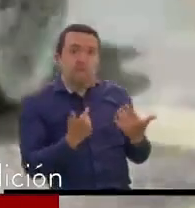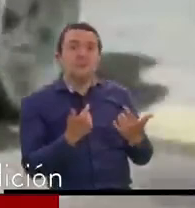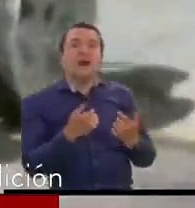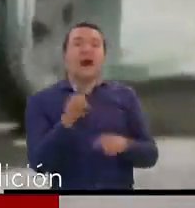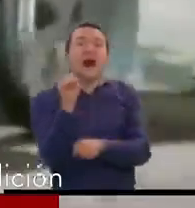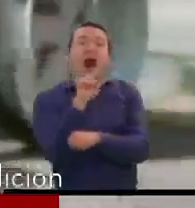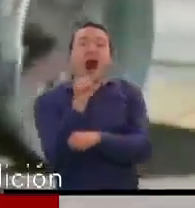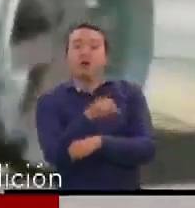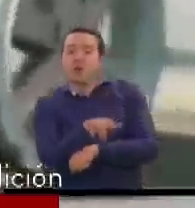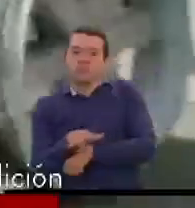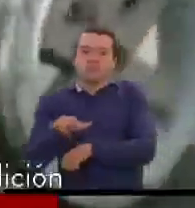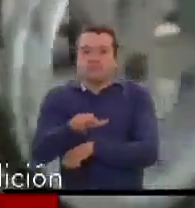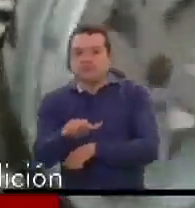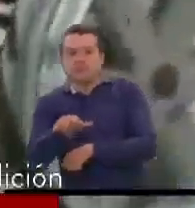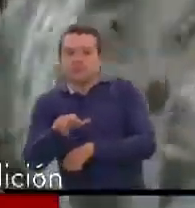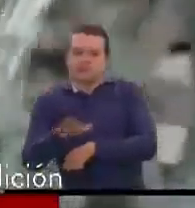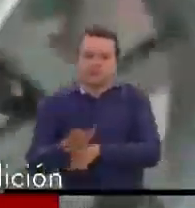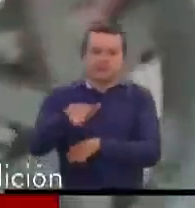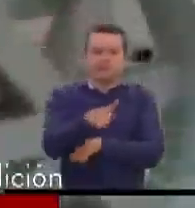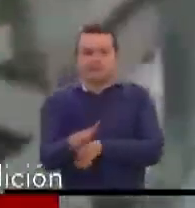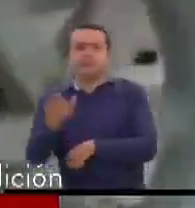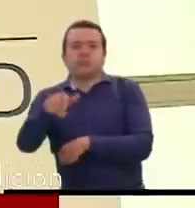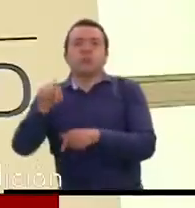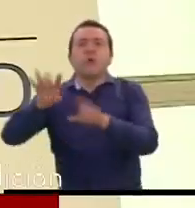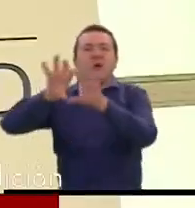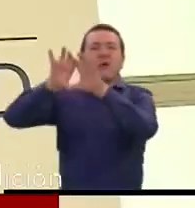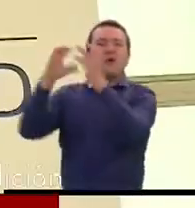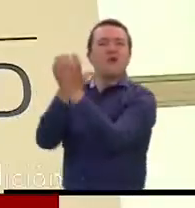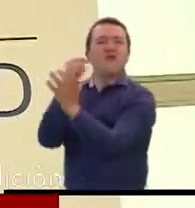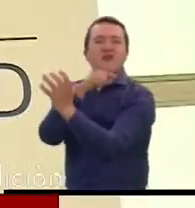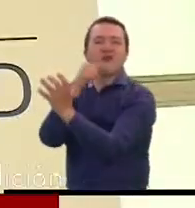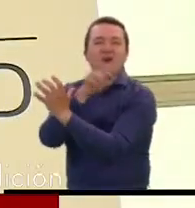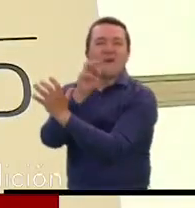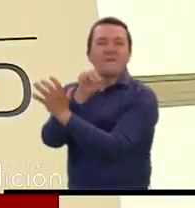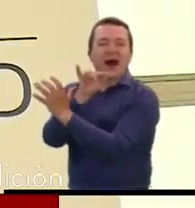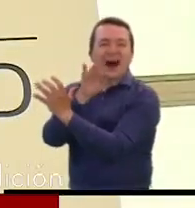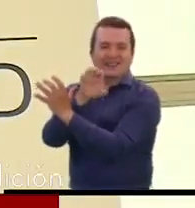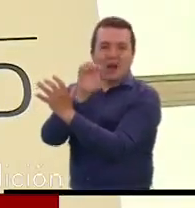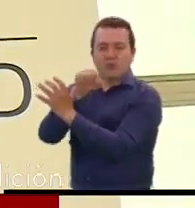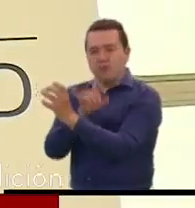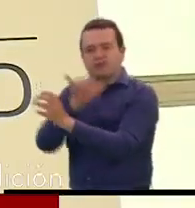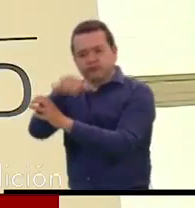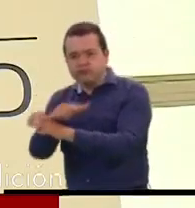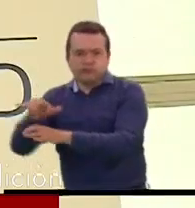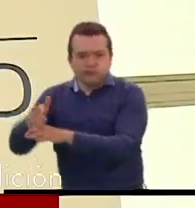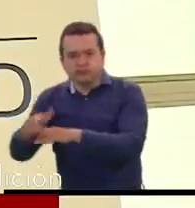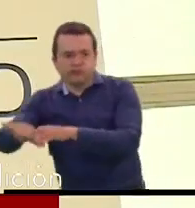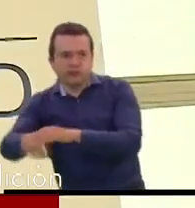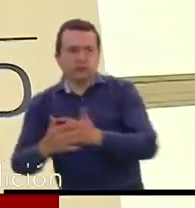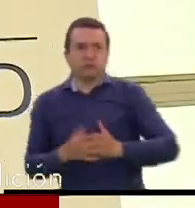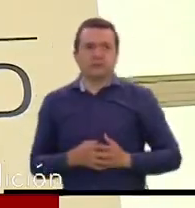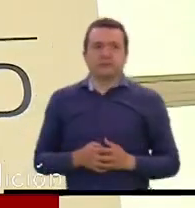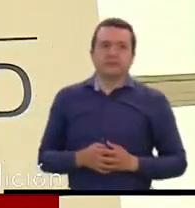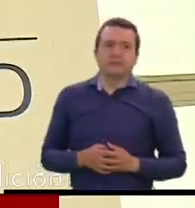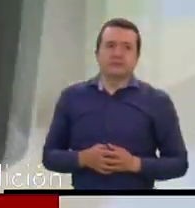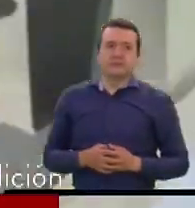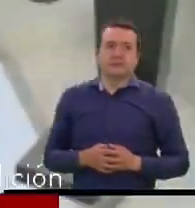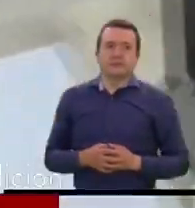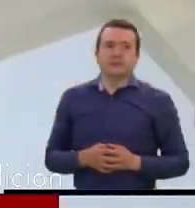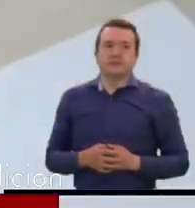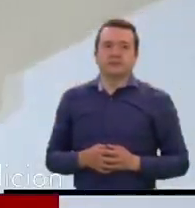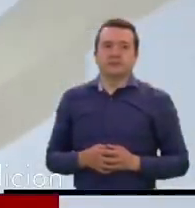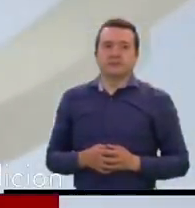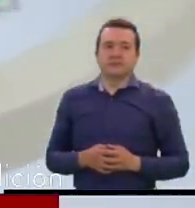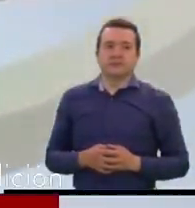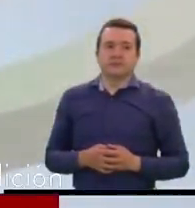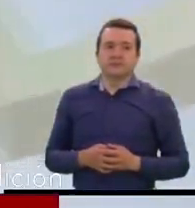condiciones de lo que es la superficie marciana. Uno de los requisitos más importantes es que fuera de tracción mecánica. No tenemos